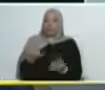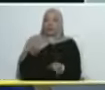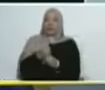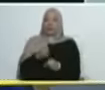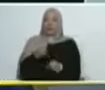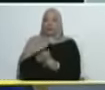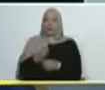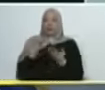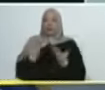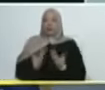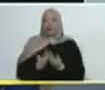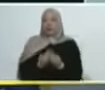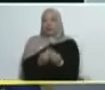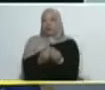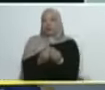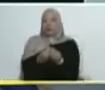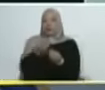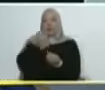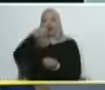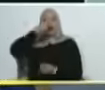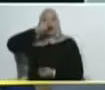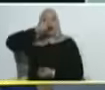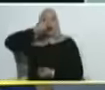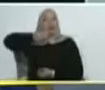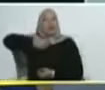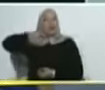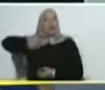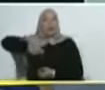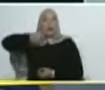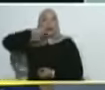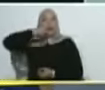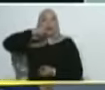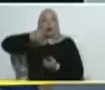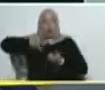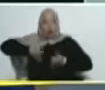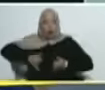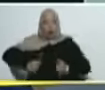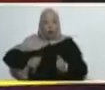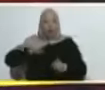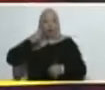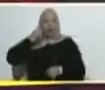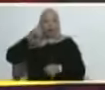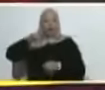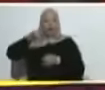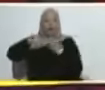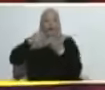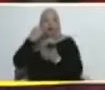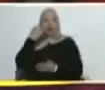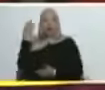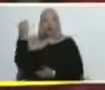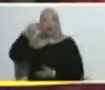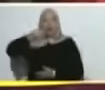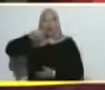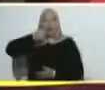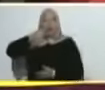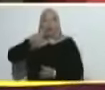Compañero Héctor Rodríguez, Nicolás Ernesto, Luis José Marcano,